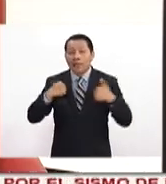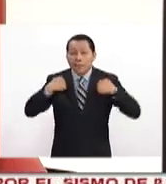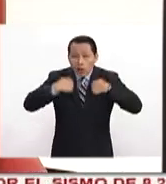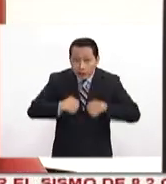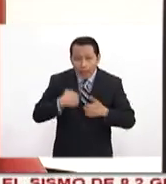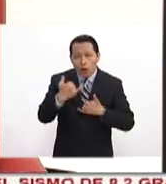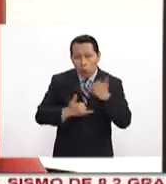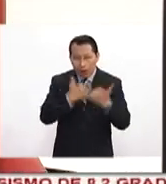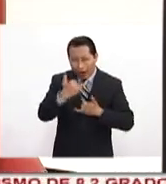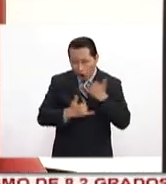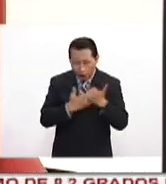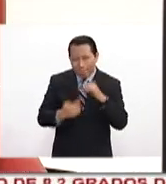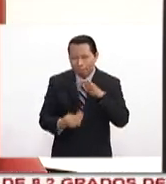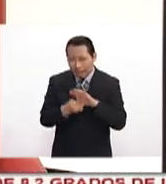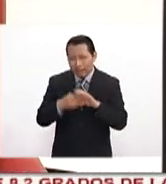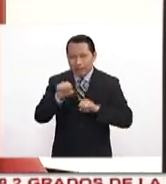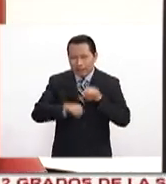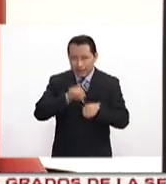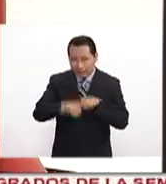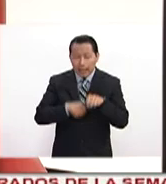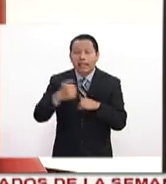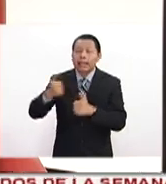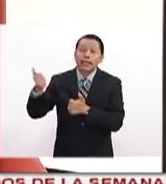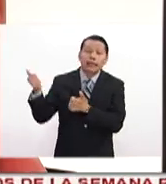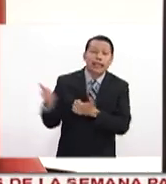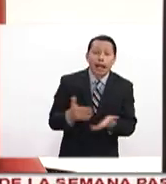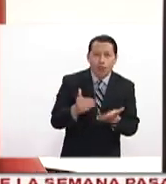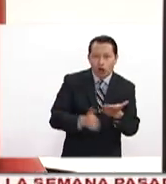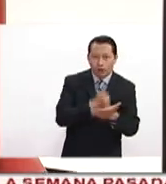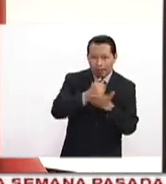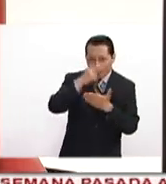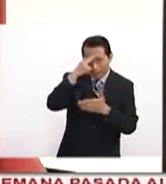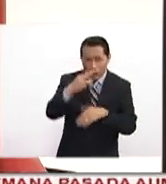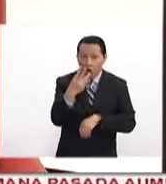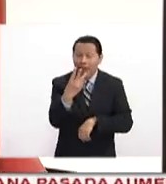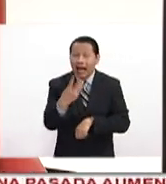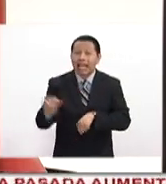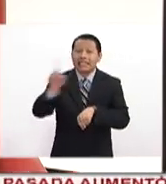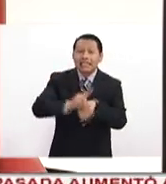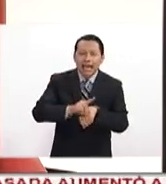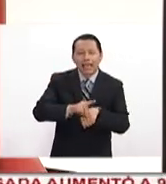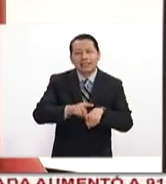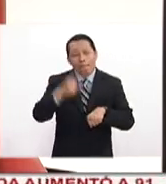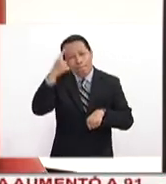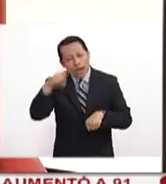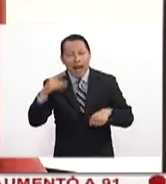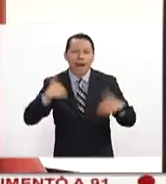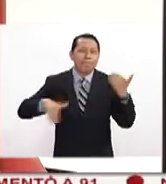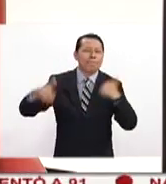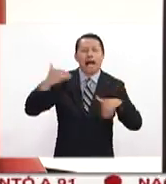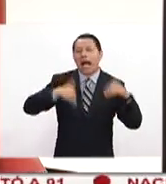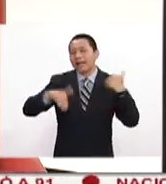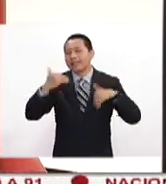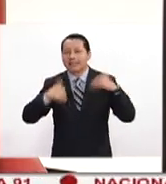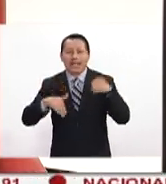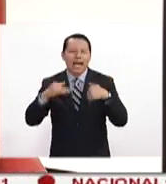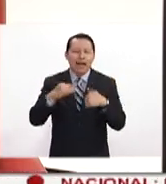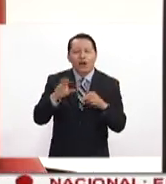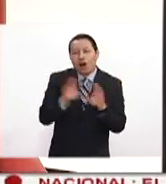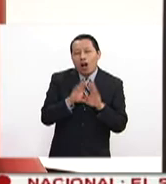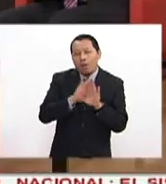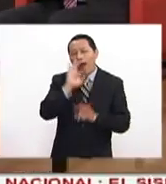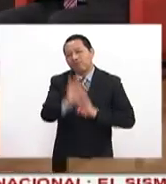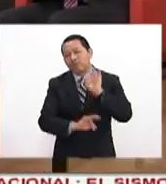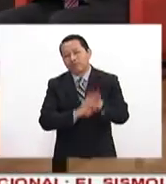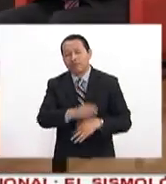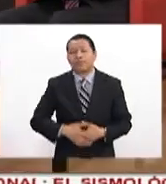juegos de mesa, la bicicleta y todos los traemos a la Ciudad de México. 3 días a pasearlos, a festejarlos. Oye, ¿y la modalidad del dibujo?